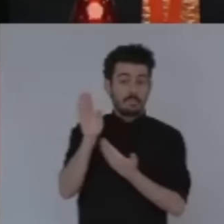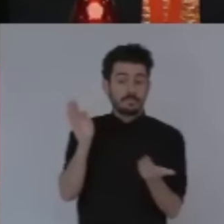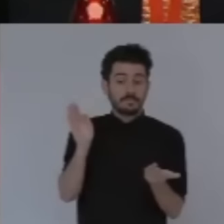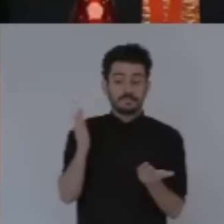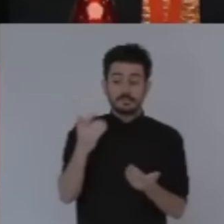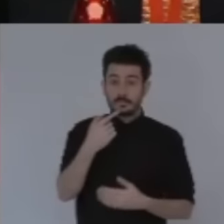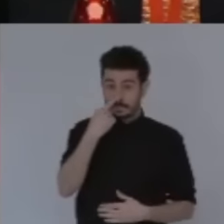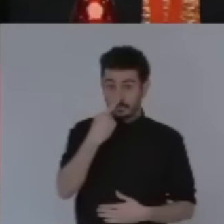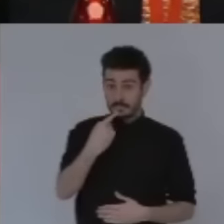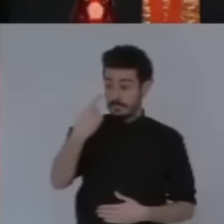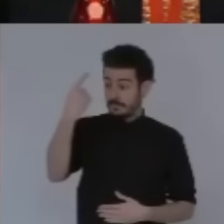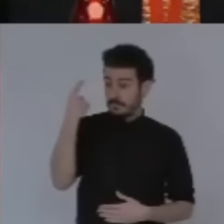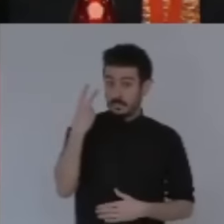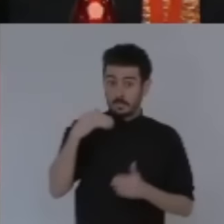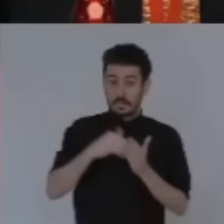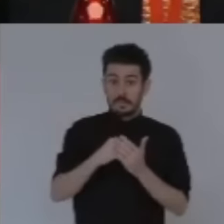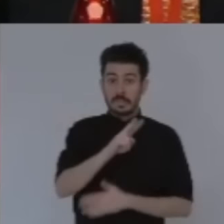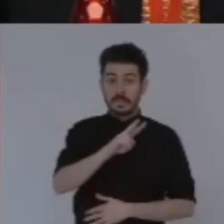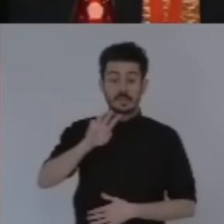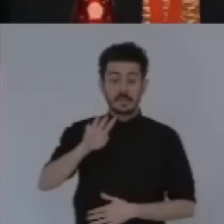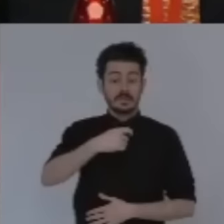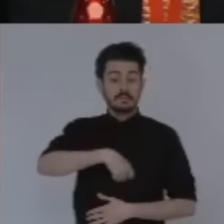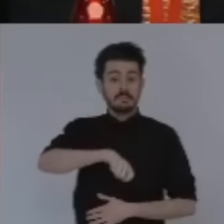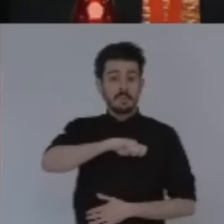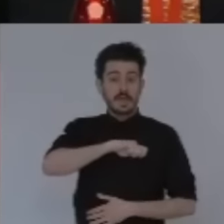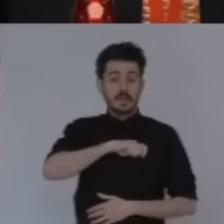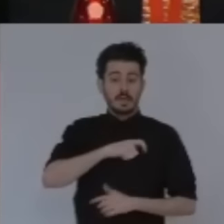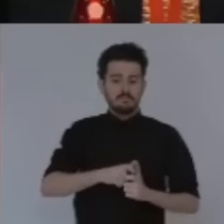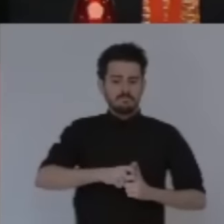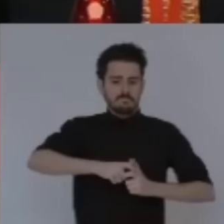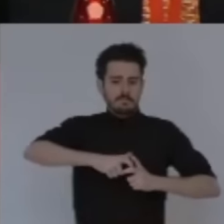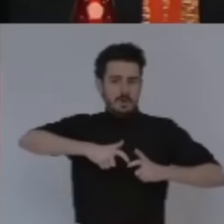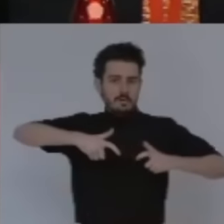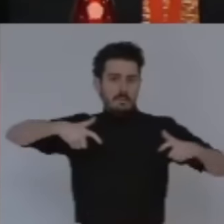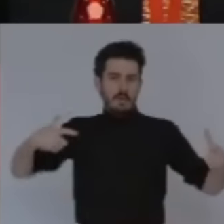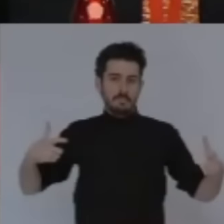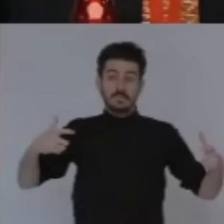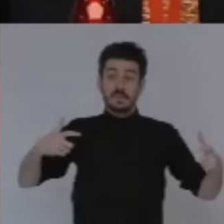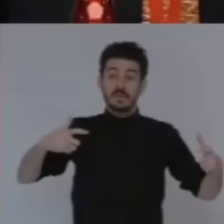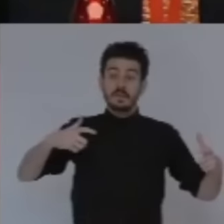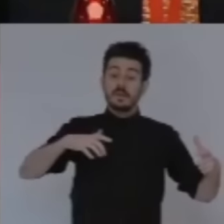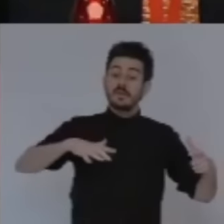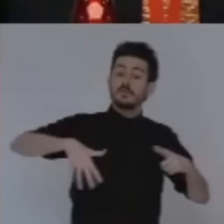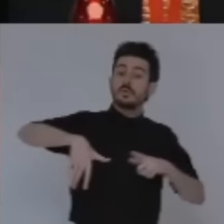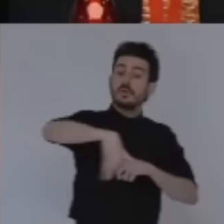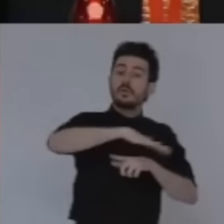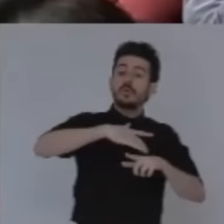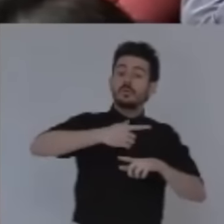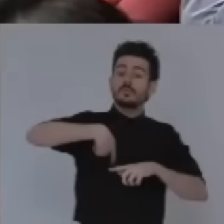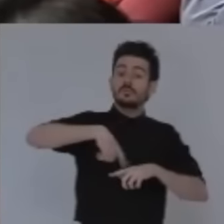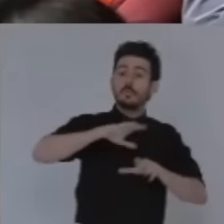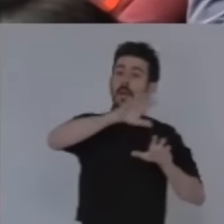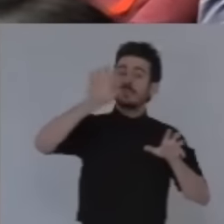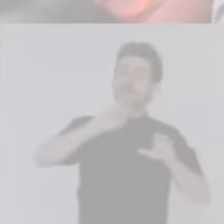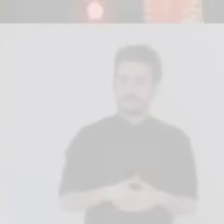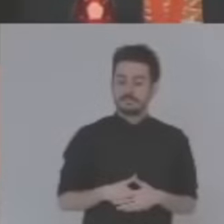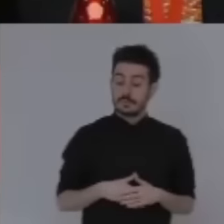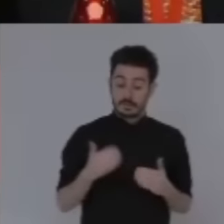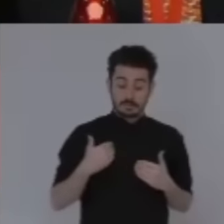2023 España creció 5 veces más que los países de nuestro entorno, del conjunto de la Unión